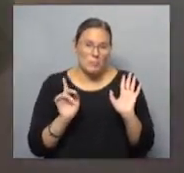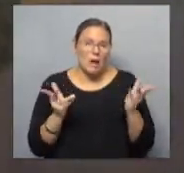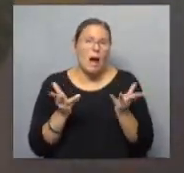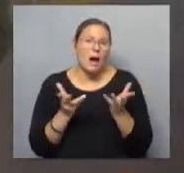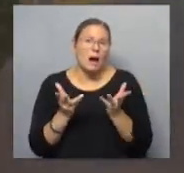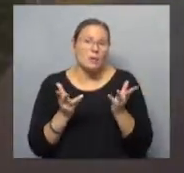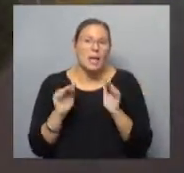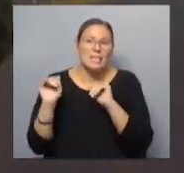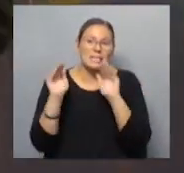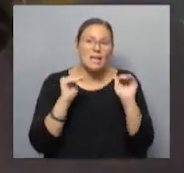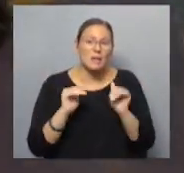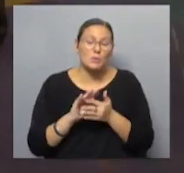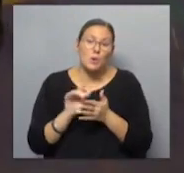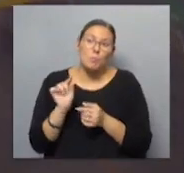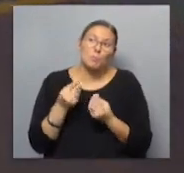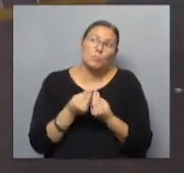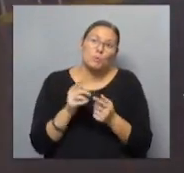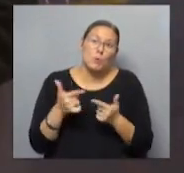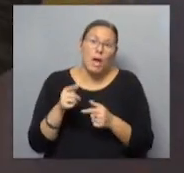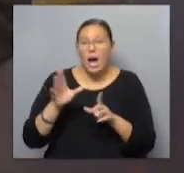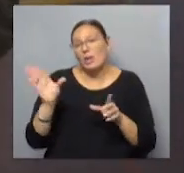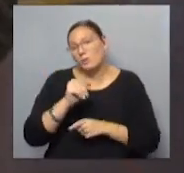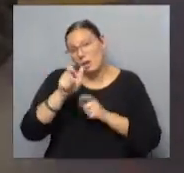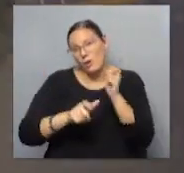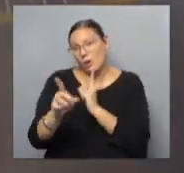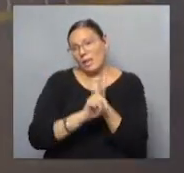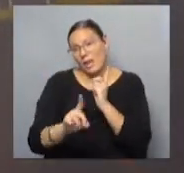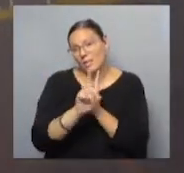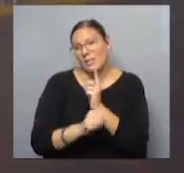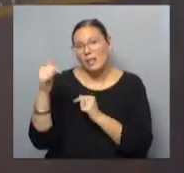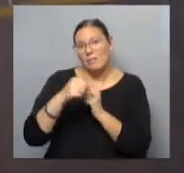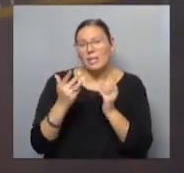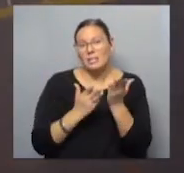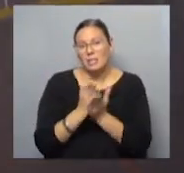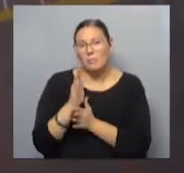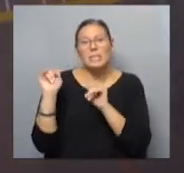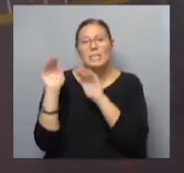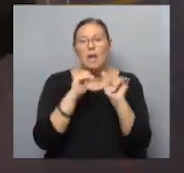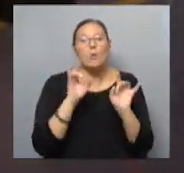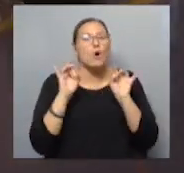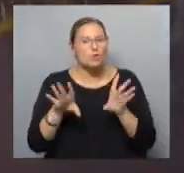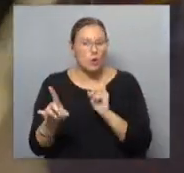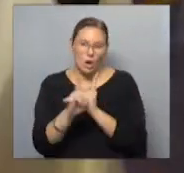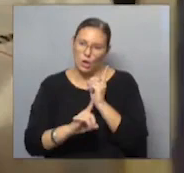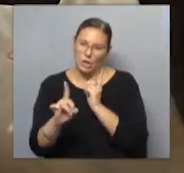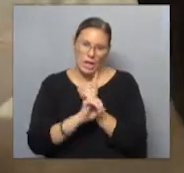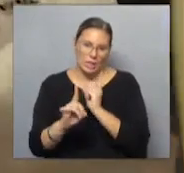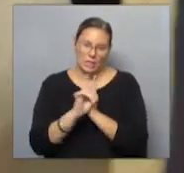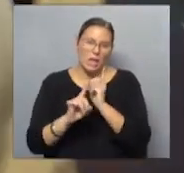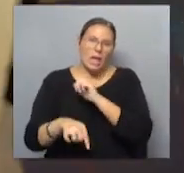por ahora saludos no tenemos mucho, pero está, a todos los clientes que vienen siempre. Saludos a los clientes nomás.